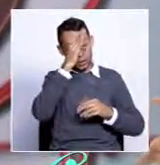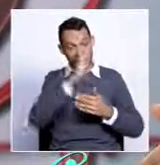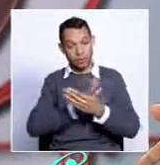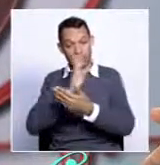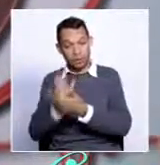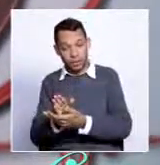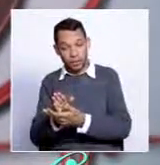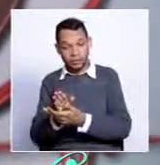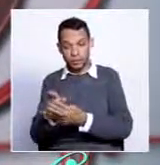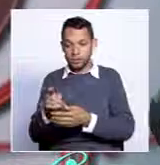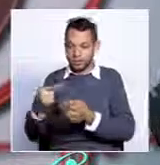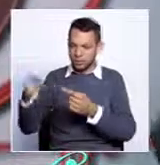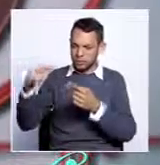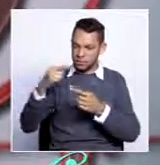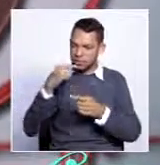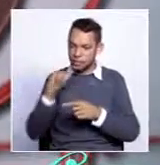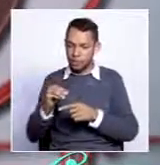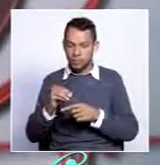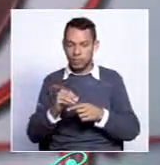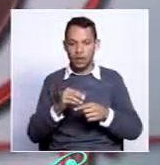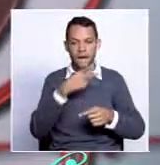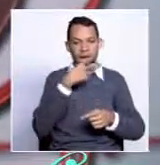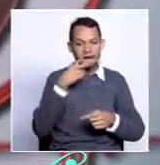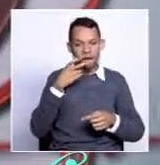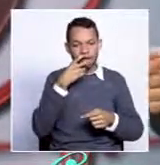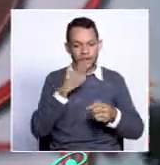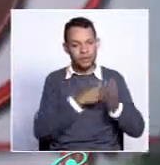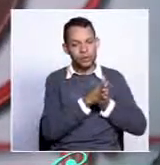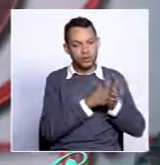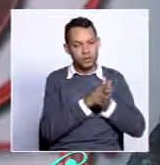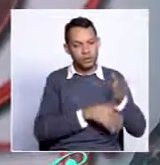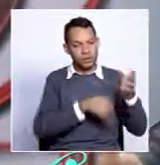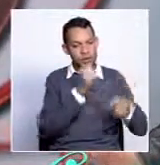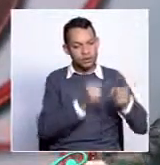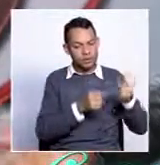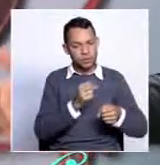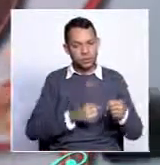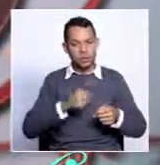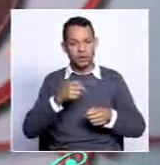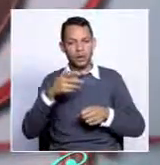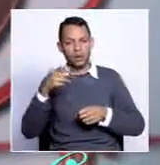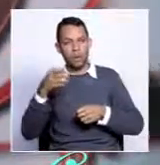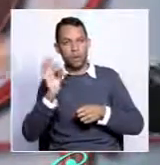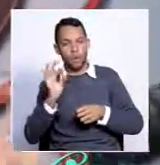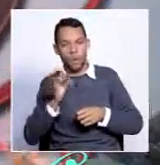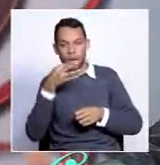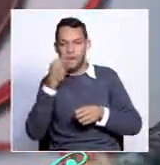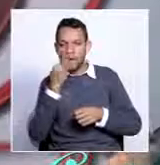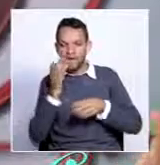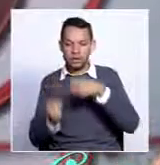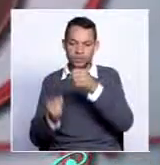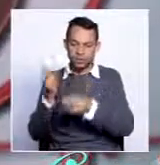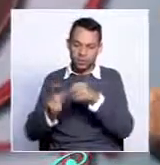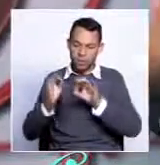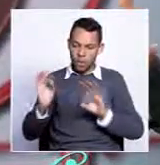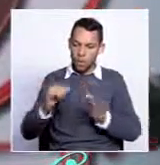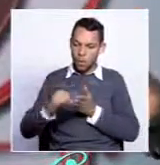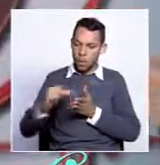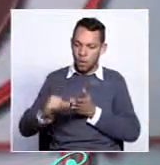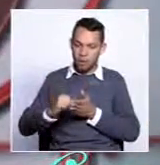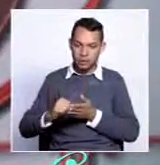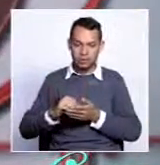vuelta al paciente y le tengan carne molida café con leche chocolate con leche a un paciente con o con un problema renal o compartido